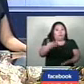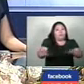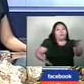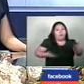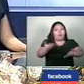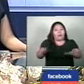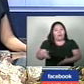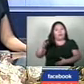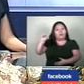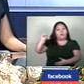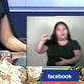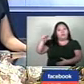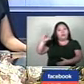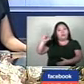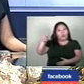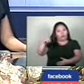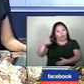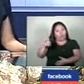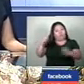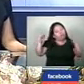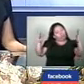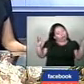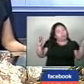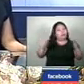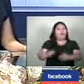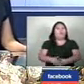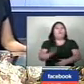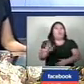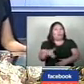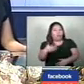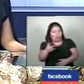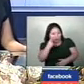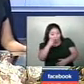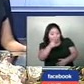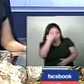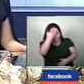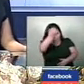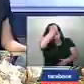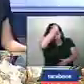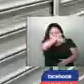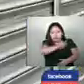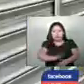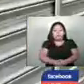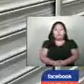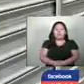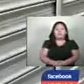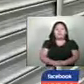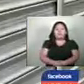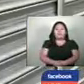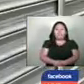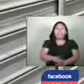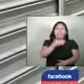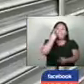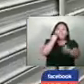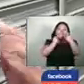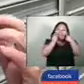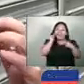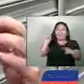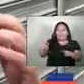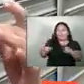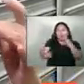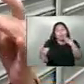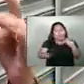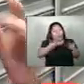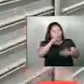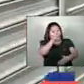Corazón de San Salvador. Se presume que el fuego se originó por un descuido. Entre lágrimas, así describe la